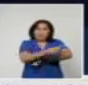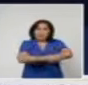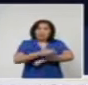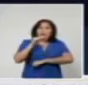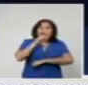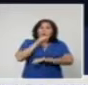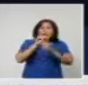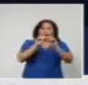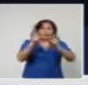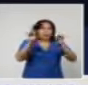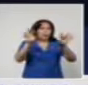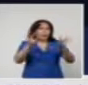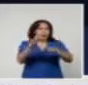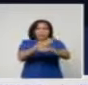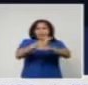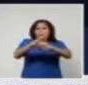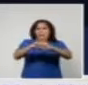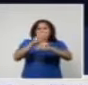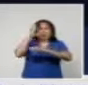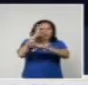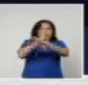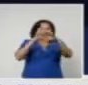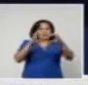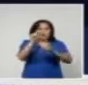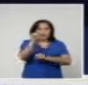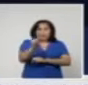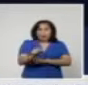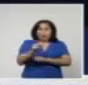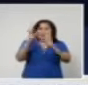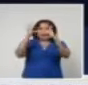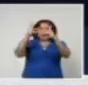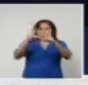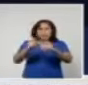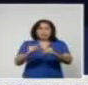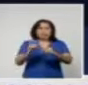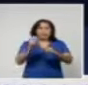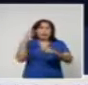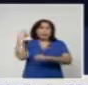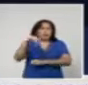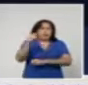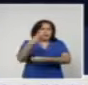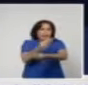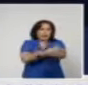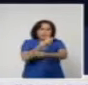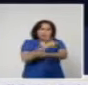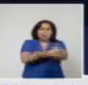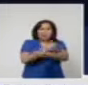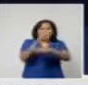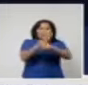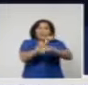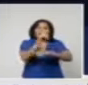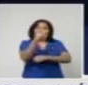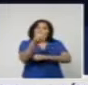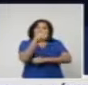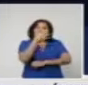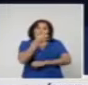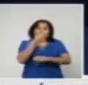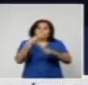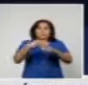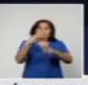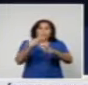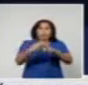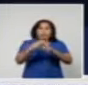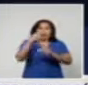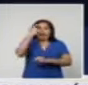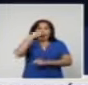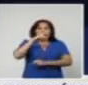grupo de científicos, los resultados de un ensayo que se hizo con un medicamento que se llama